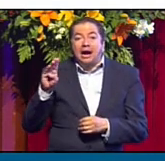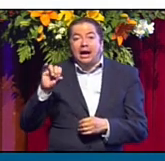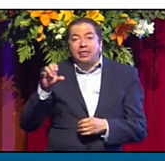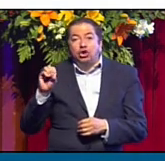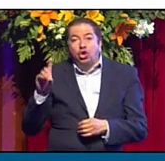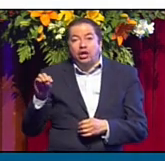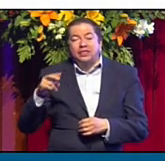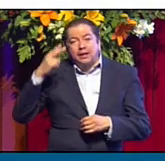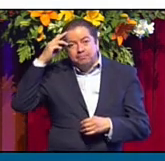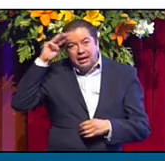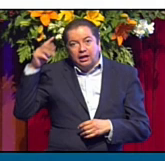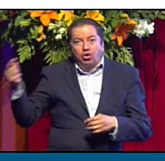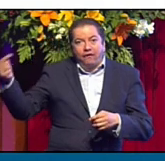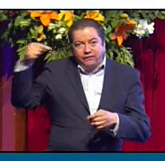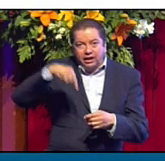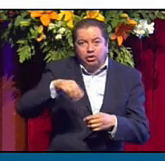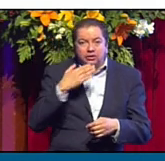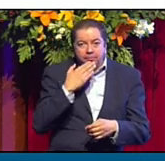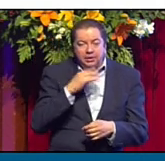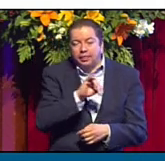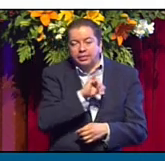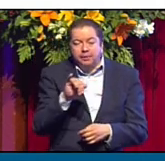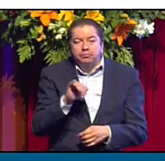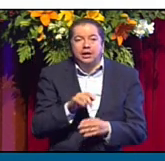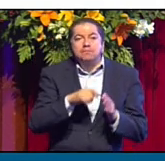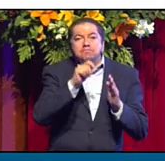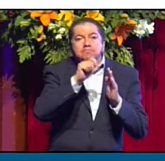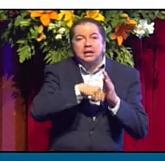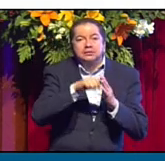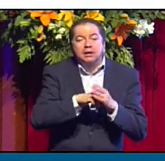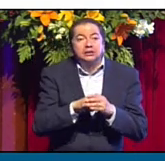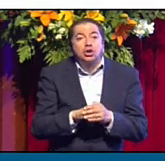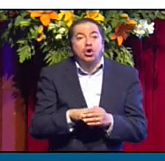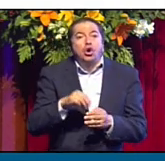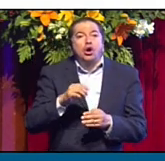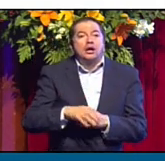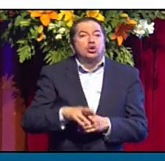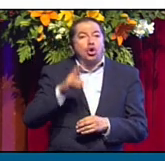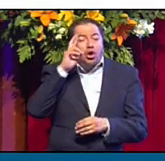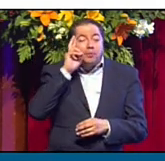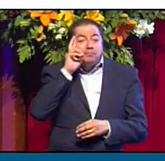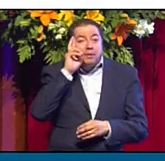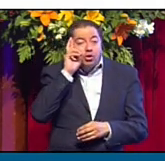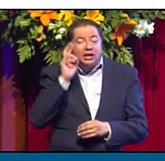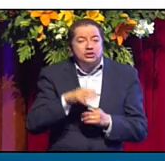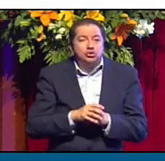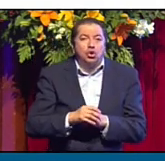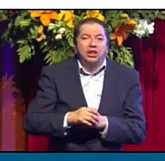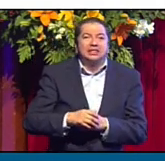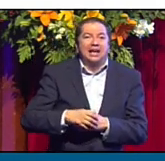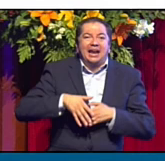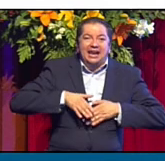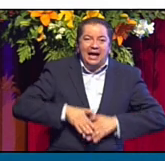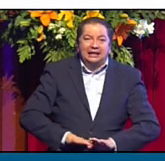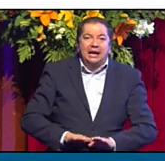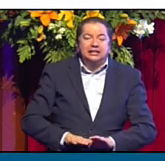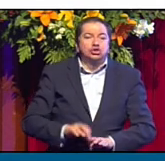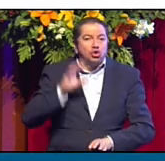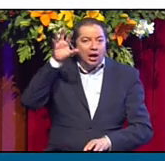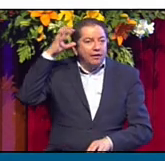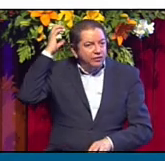Posteriormente, meses después, estuvimos en la conmemoración del natalicio de Gabriela Mistral, los 133 años. Ahí estamos